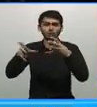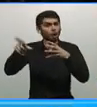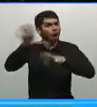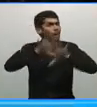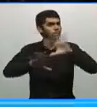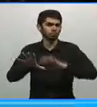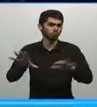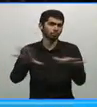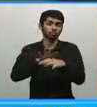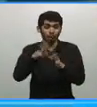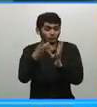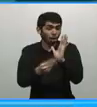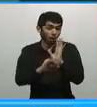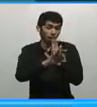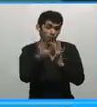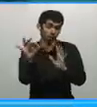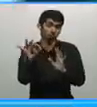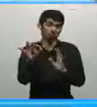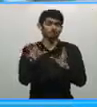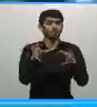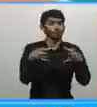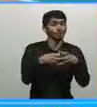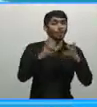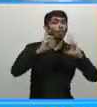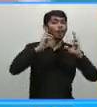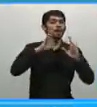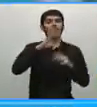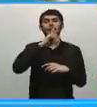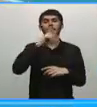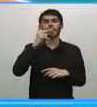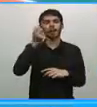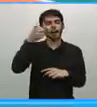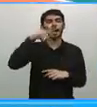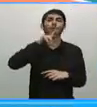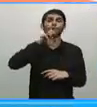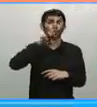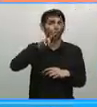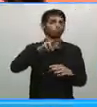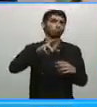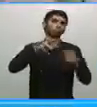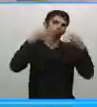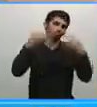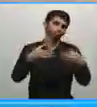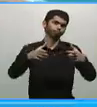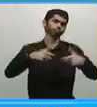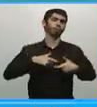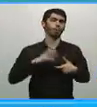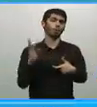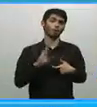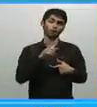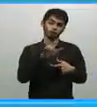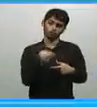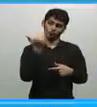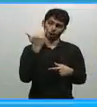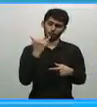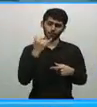organización. En lo deportivo, el equipo de vóley dirigido por Waldo Cantor consiguió el mejor resultado, quedándose con el tercer puesto tras derrotar a